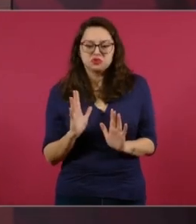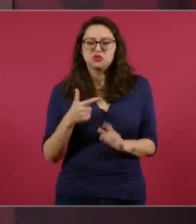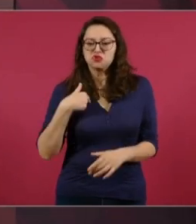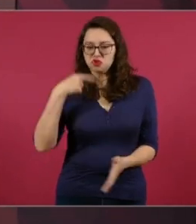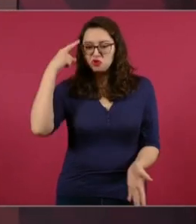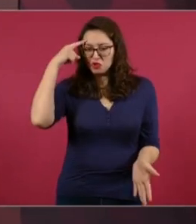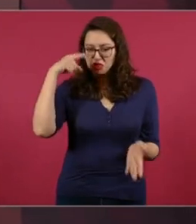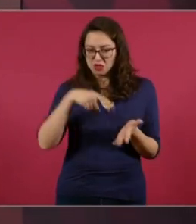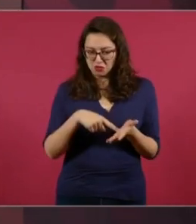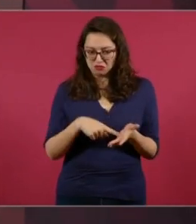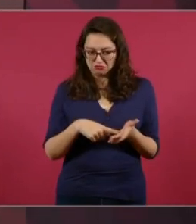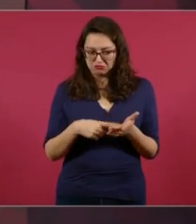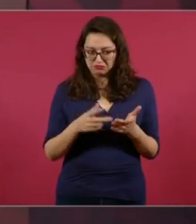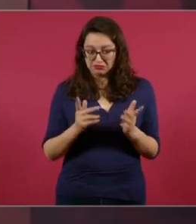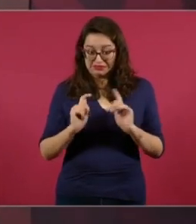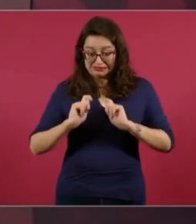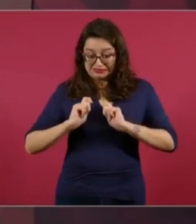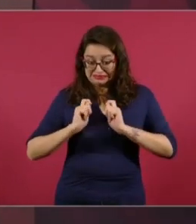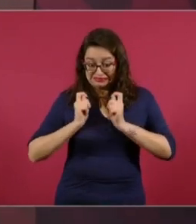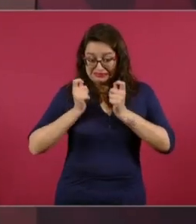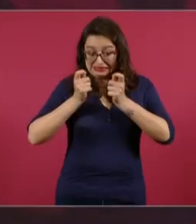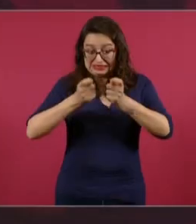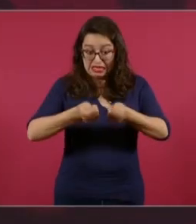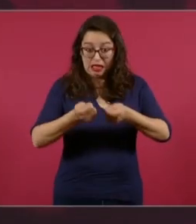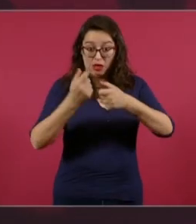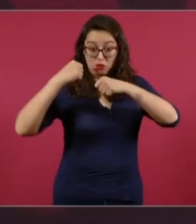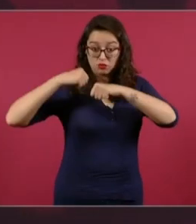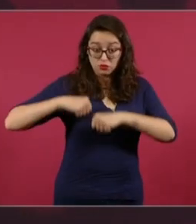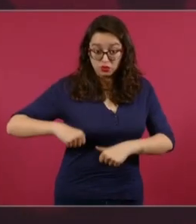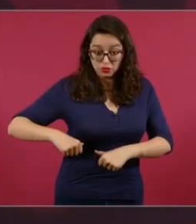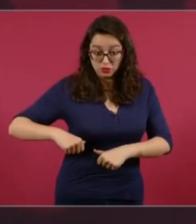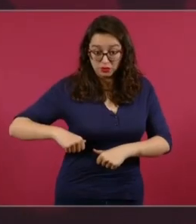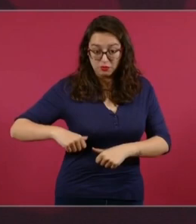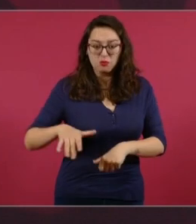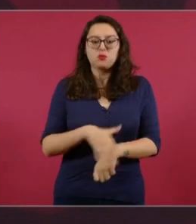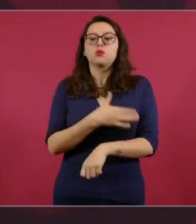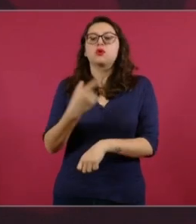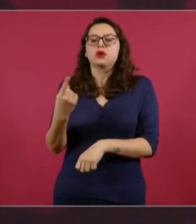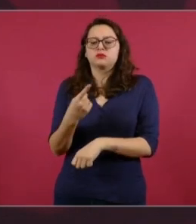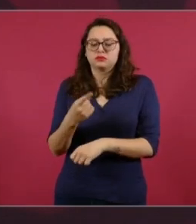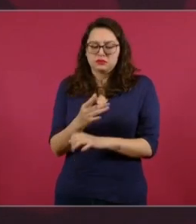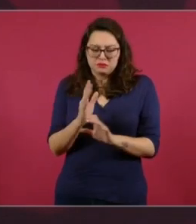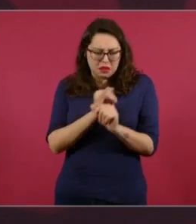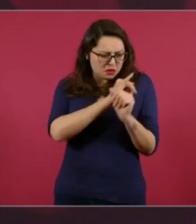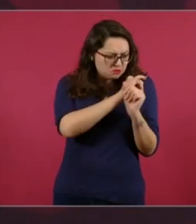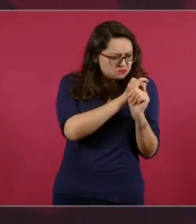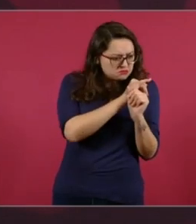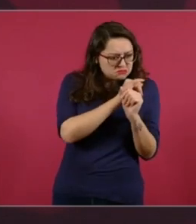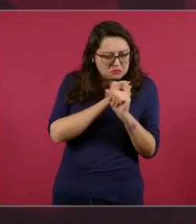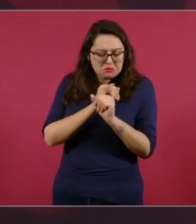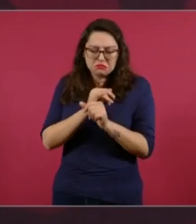por la Secretaría de la Función Pública.